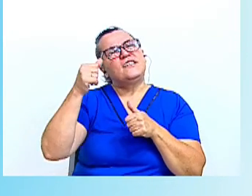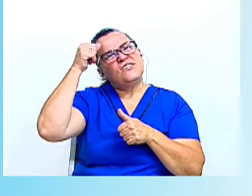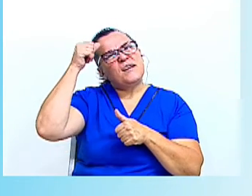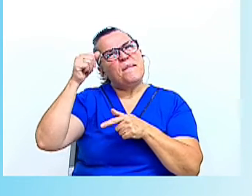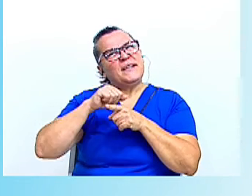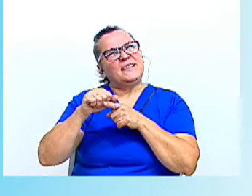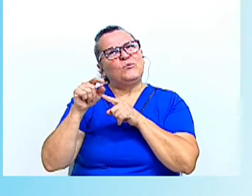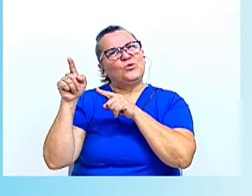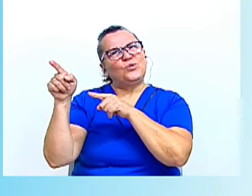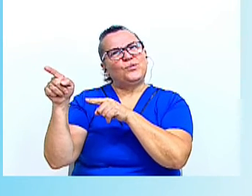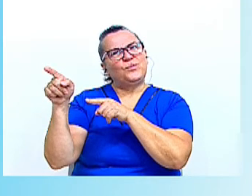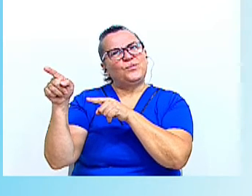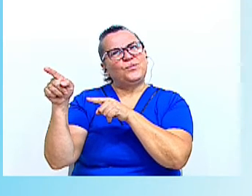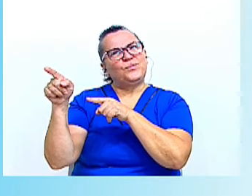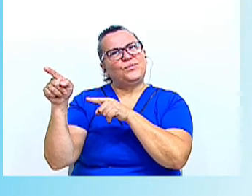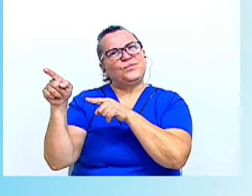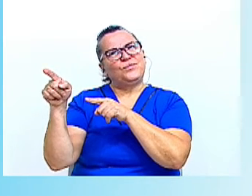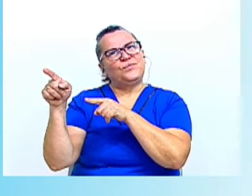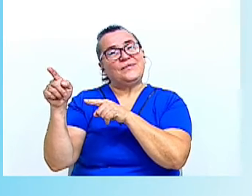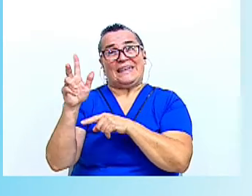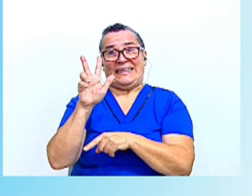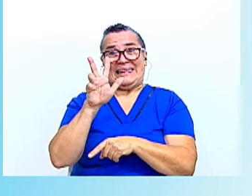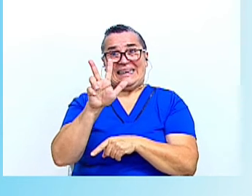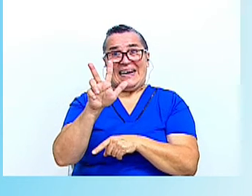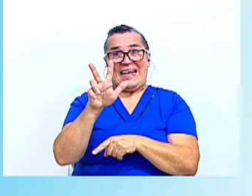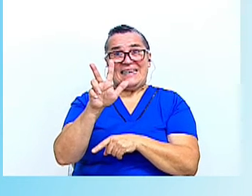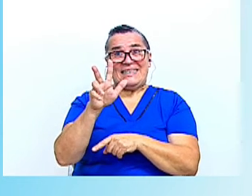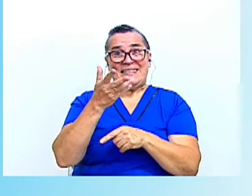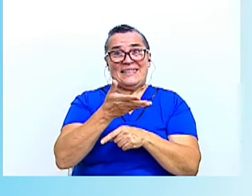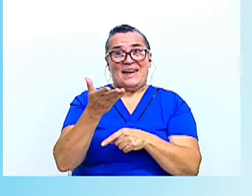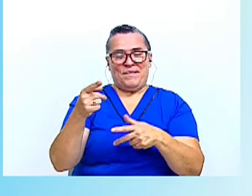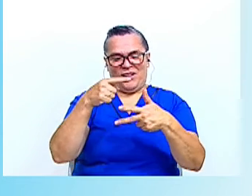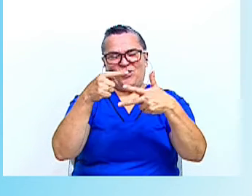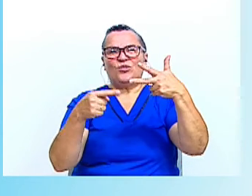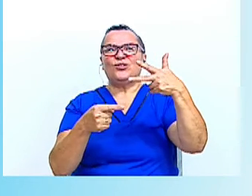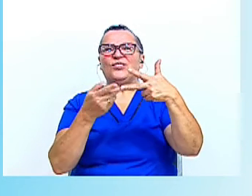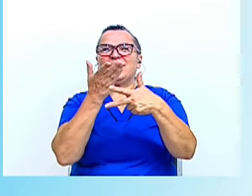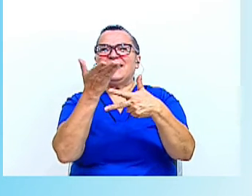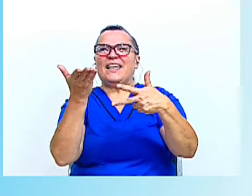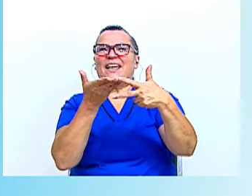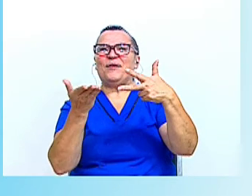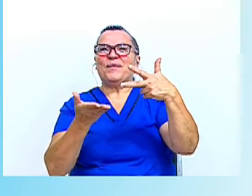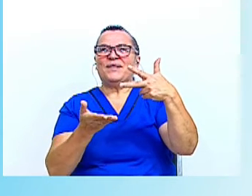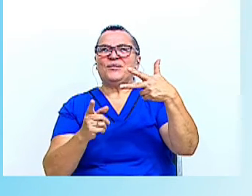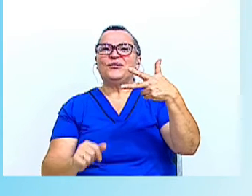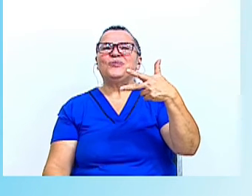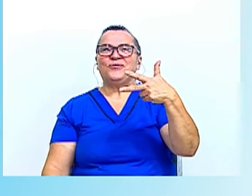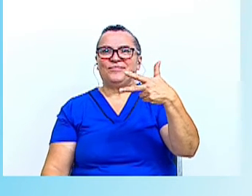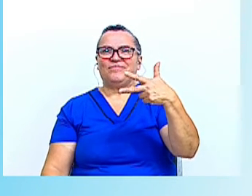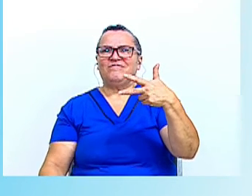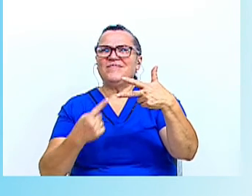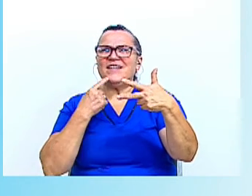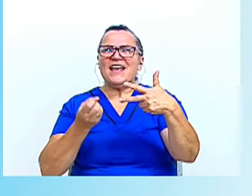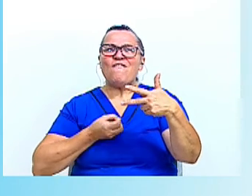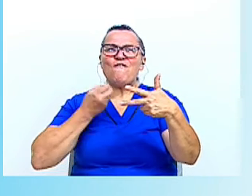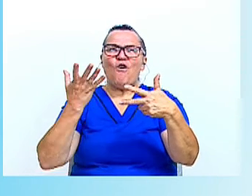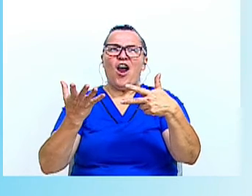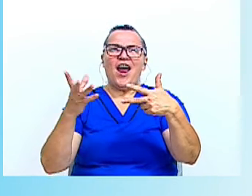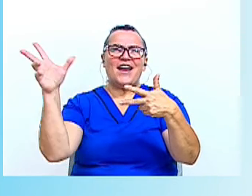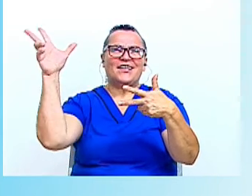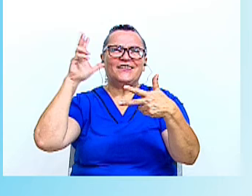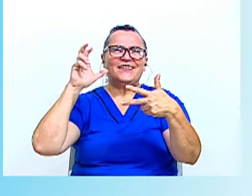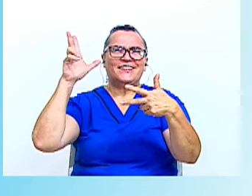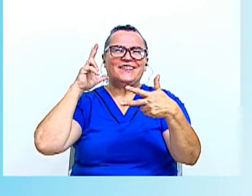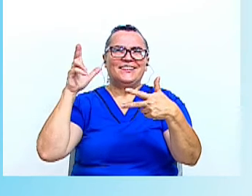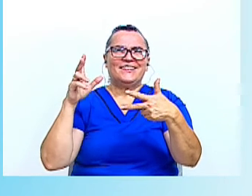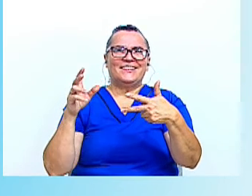un poquito. ¿Cuáles eran esos tres elementos? A ver, chicos, necesito que digan bien duro a ver si los escucho acá desde